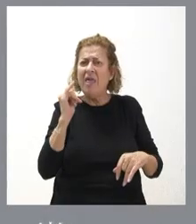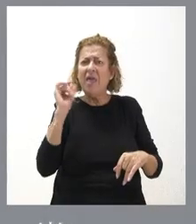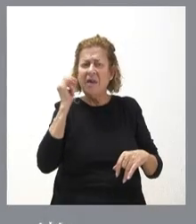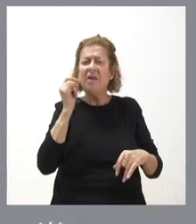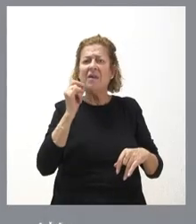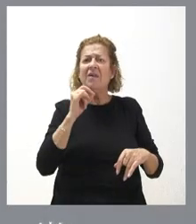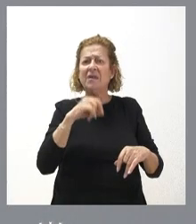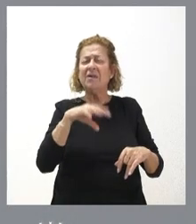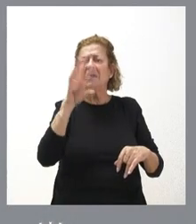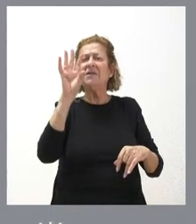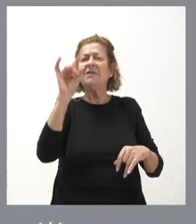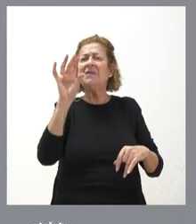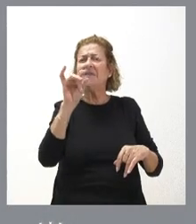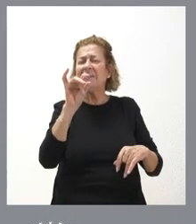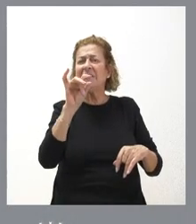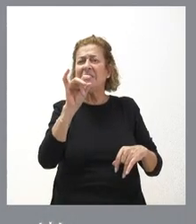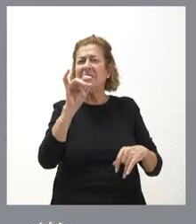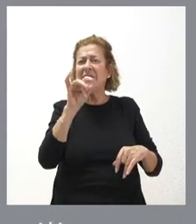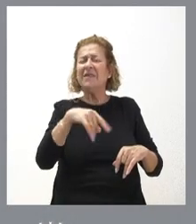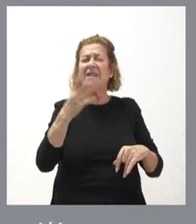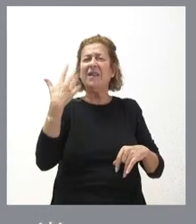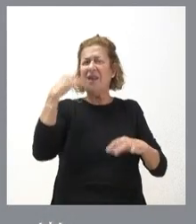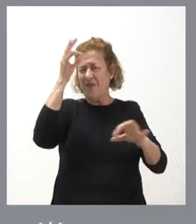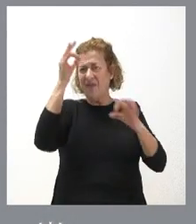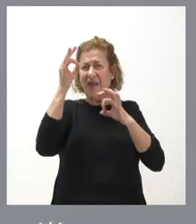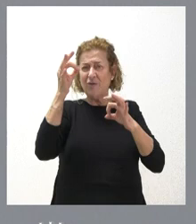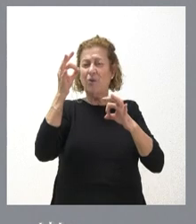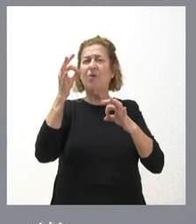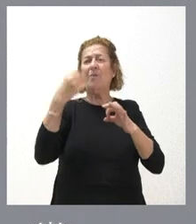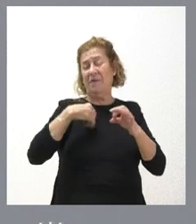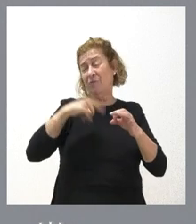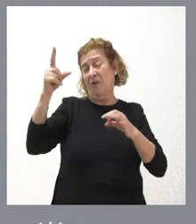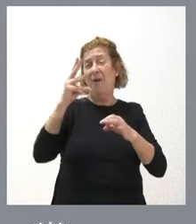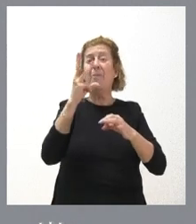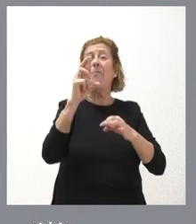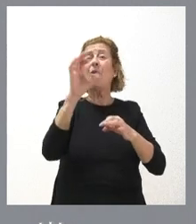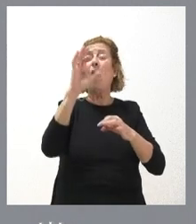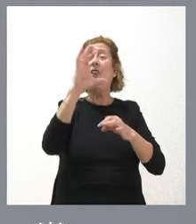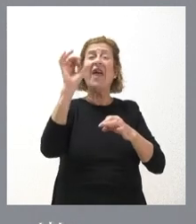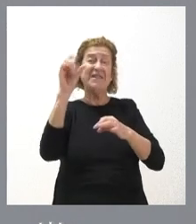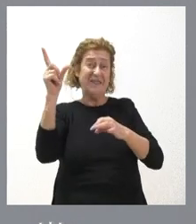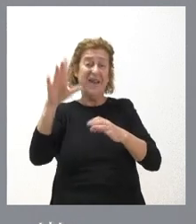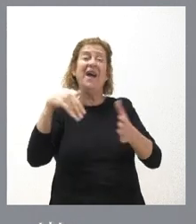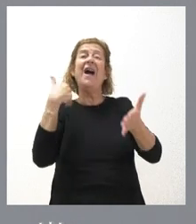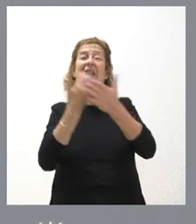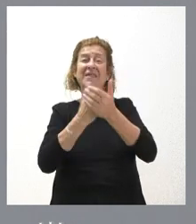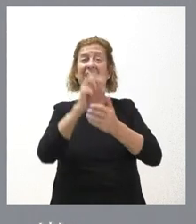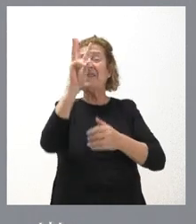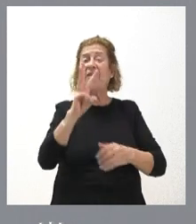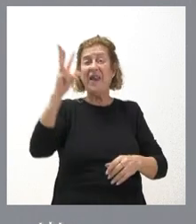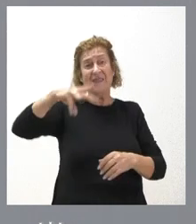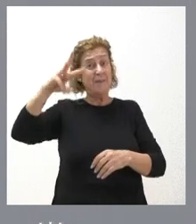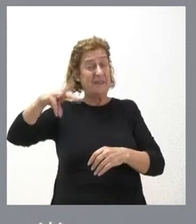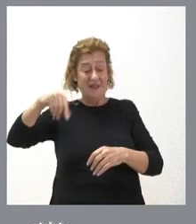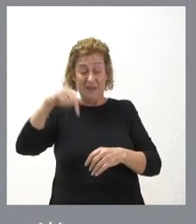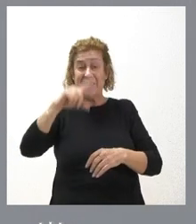138 desde que el dato del proces hasta el tercer trimestre de